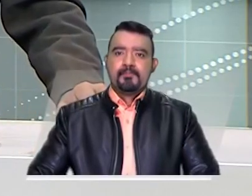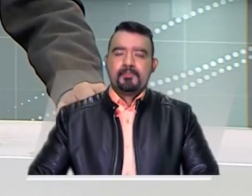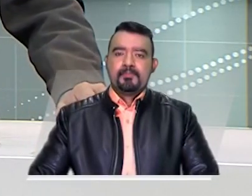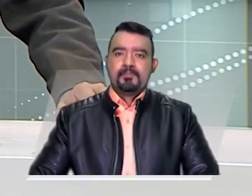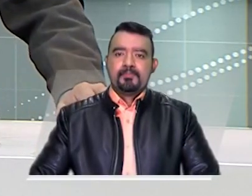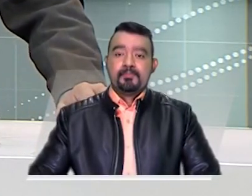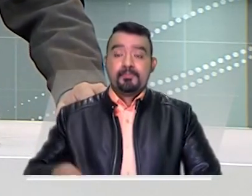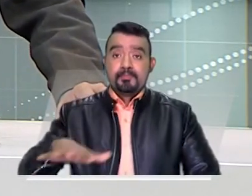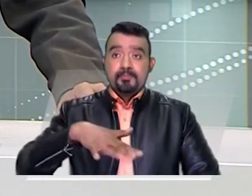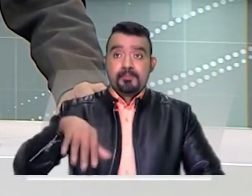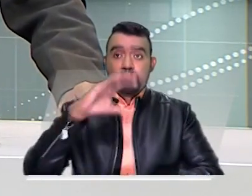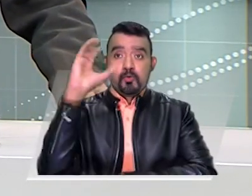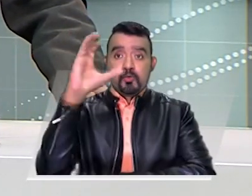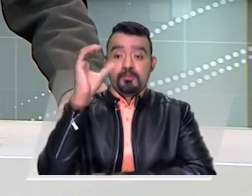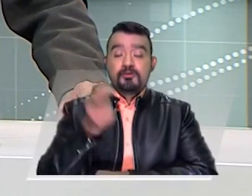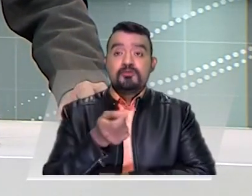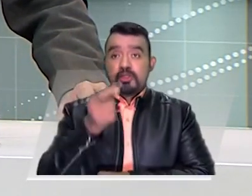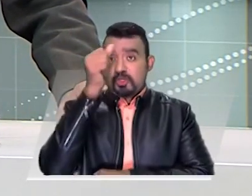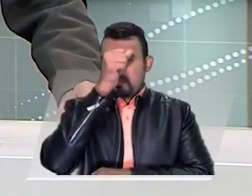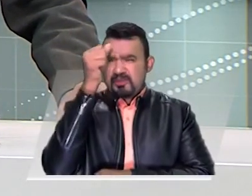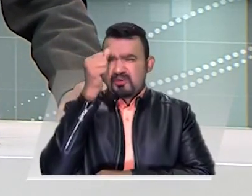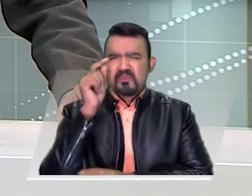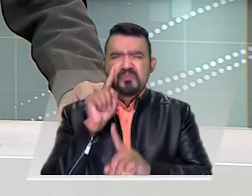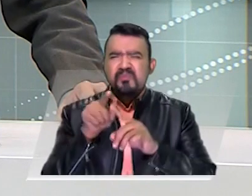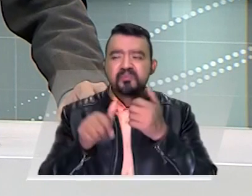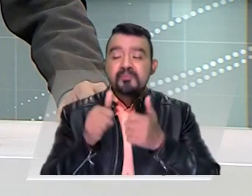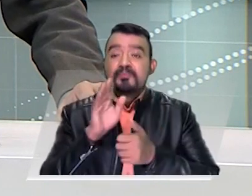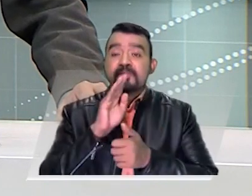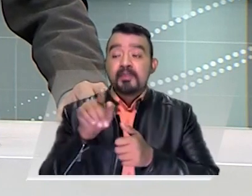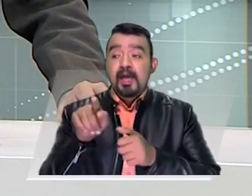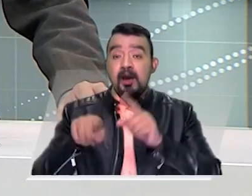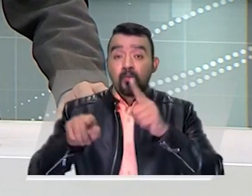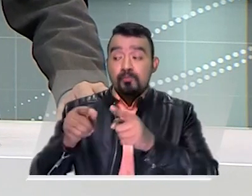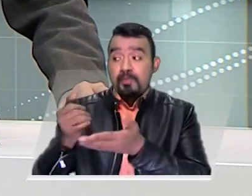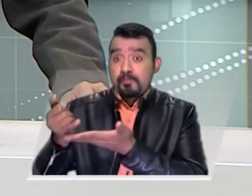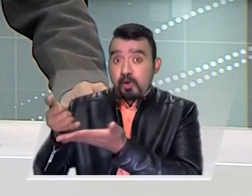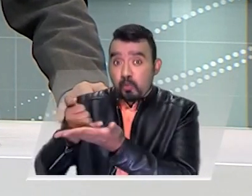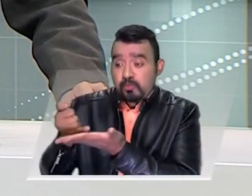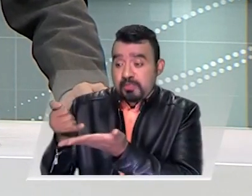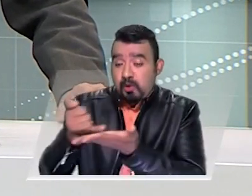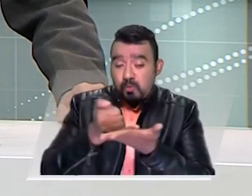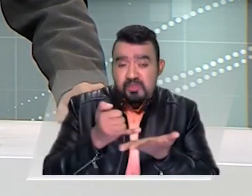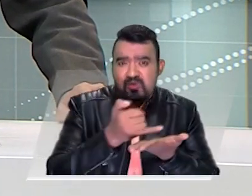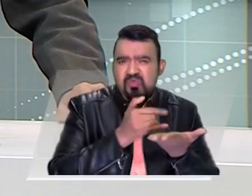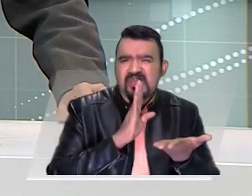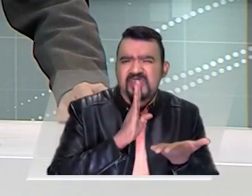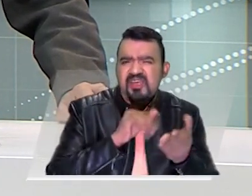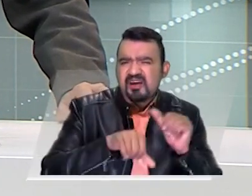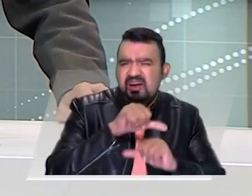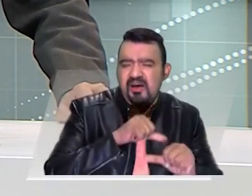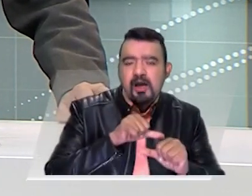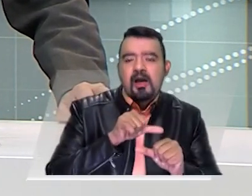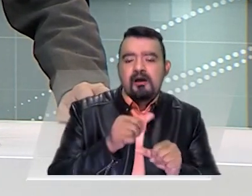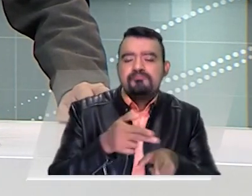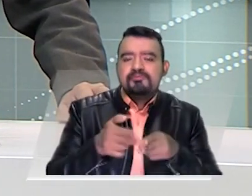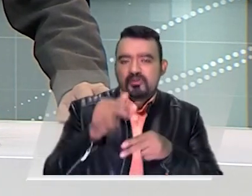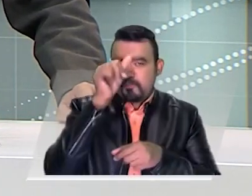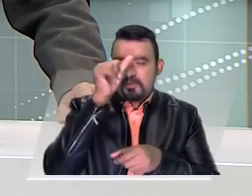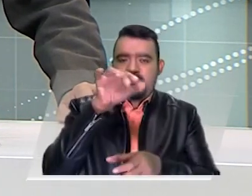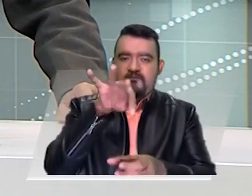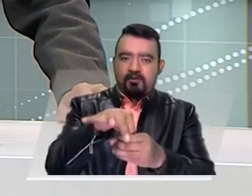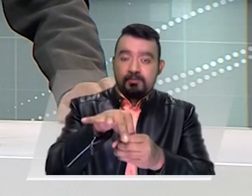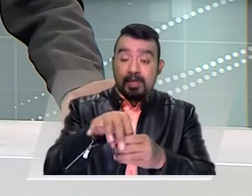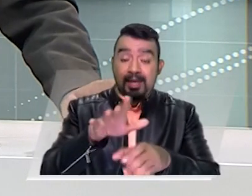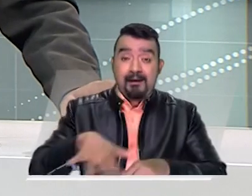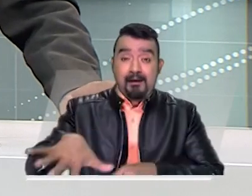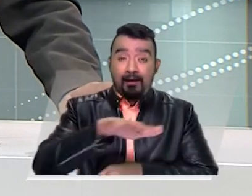Y en Colombia se realizará este domingo la jornada para elegir a los nuevos integrantes de las juntas de acción comunal. En Antioquia, 117